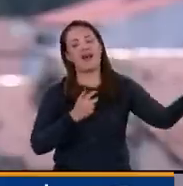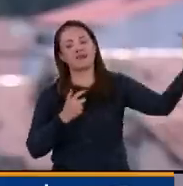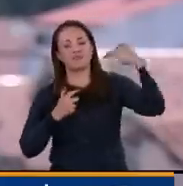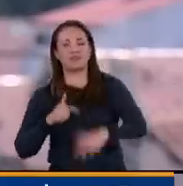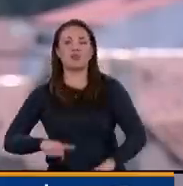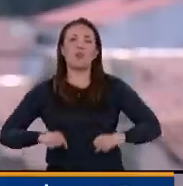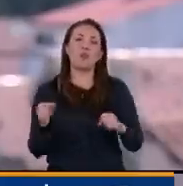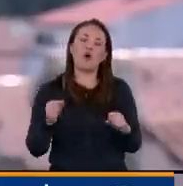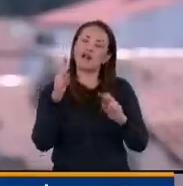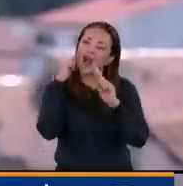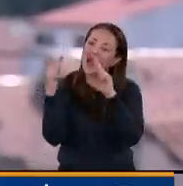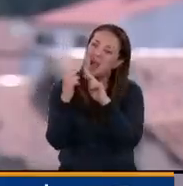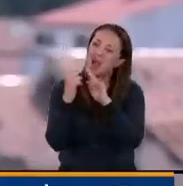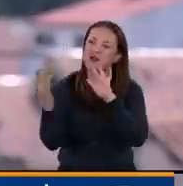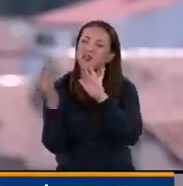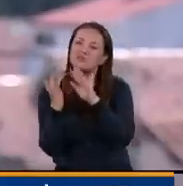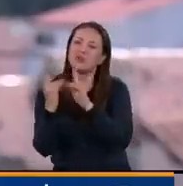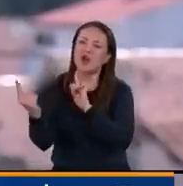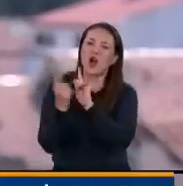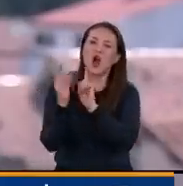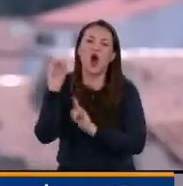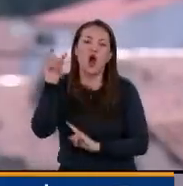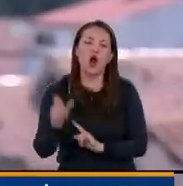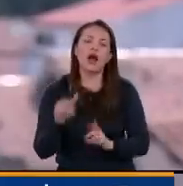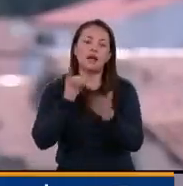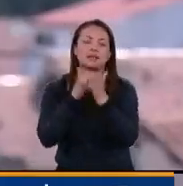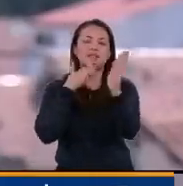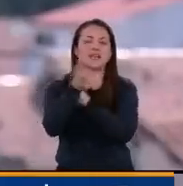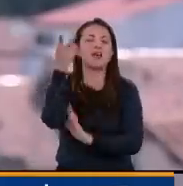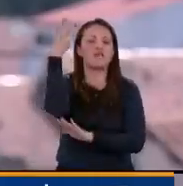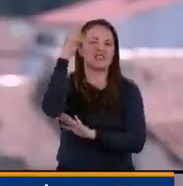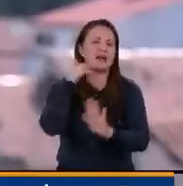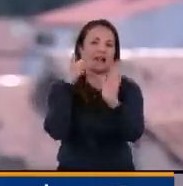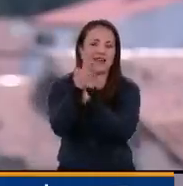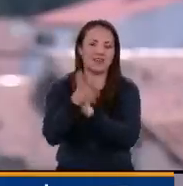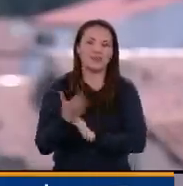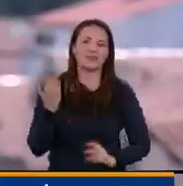a Bogotá para conocerse con este hombre. Esto dijo la fiscalía de Bogotá.